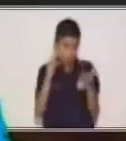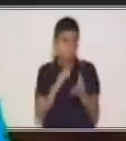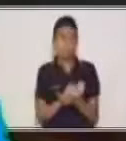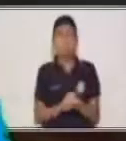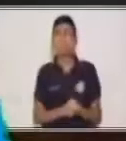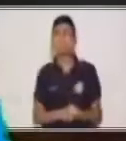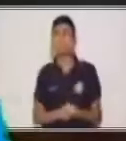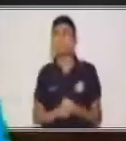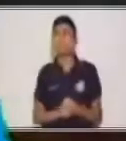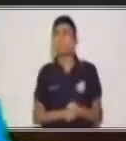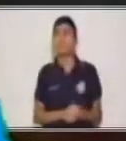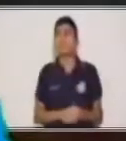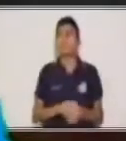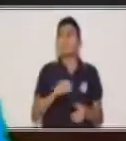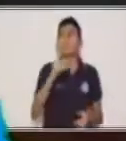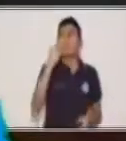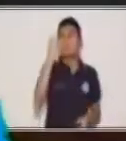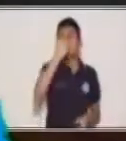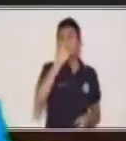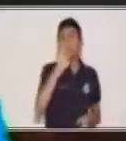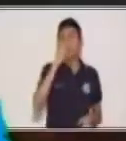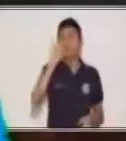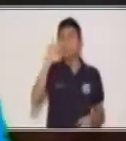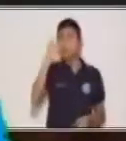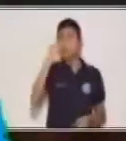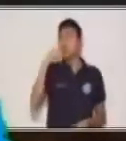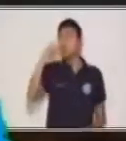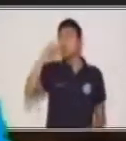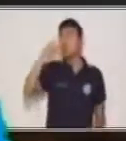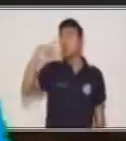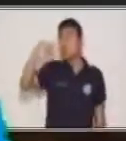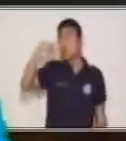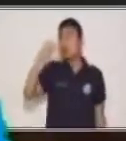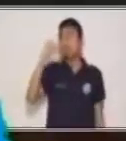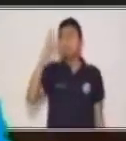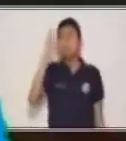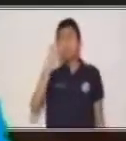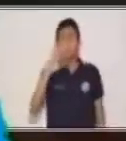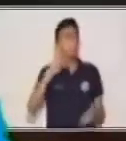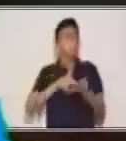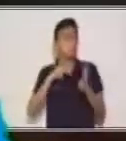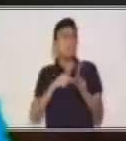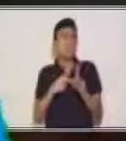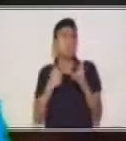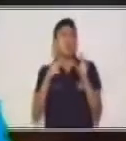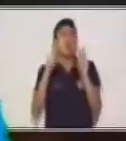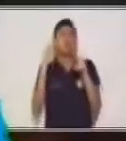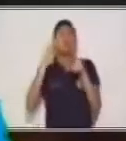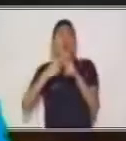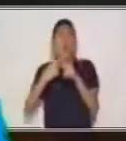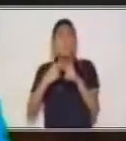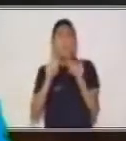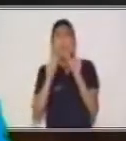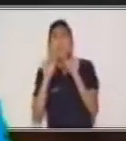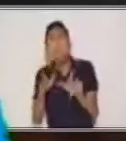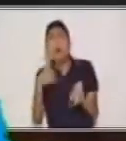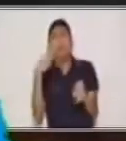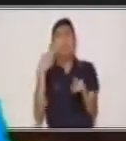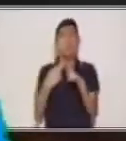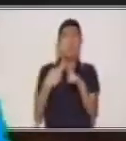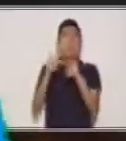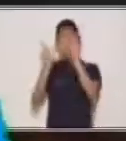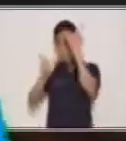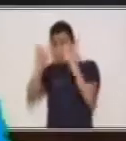Sustantivo. Recuerden que sustantivos son los nombres de personas, animales o cosas. Por ejemplo, cuando hablábamos de Lupe, José y